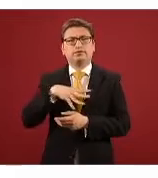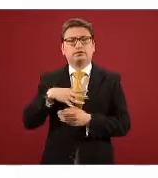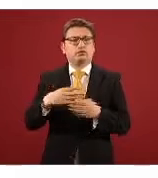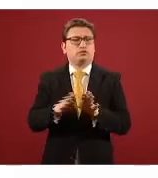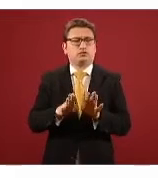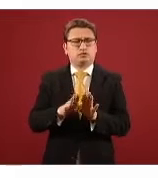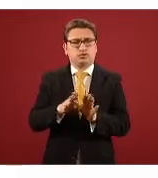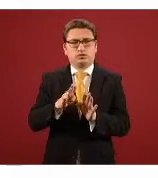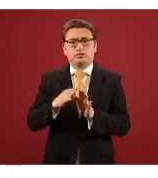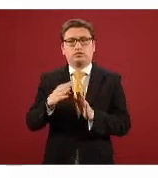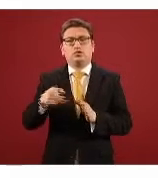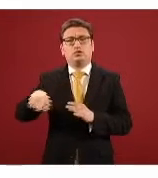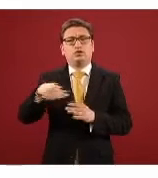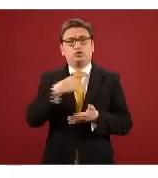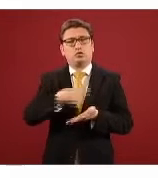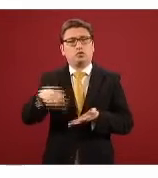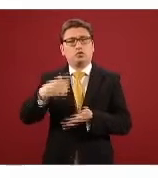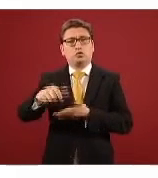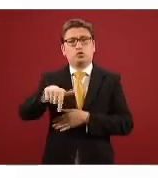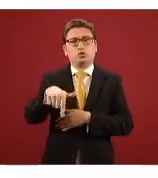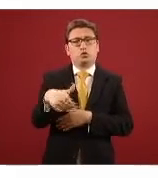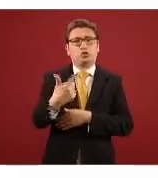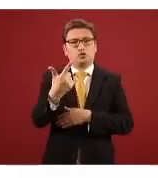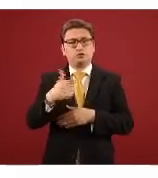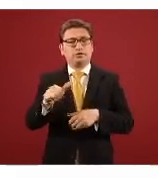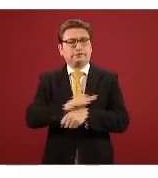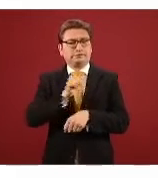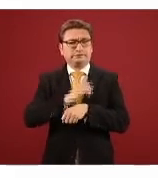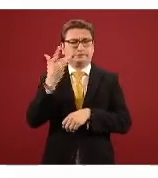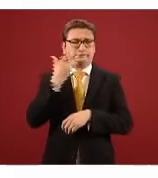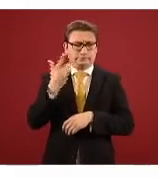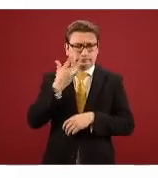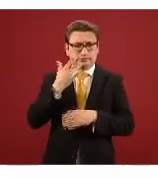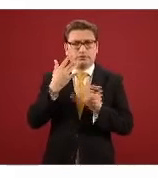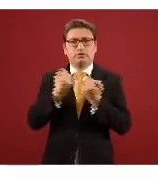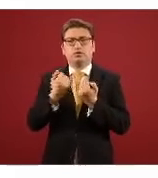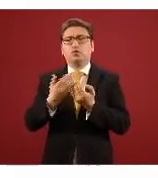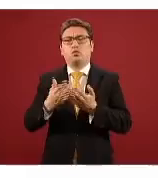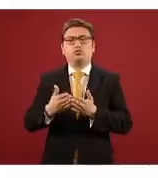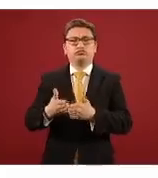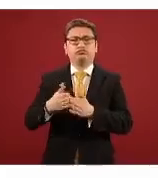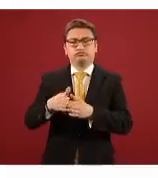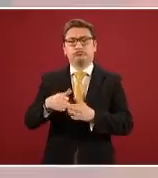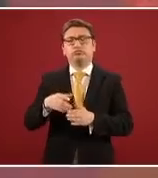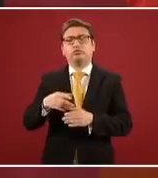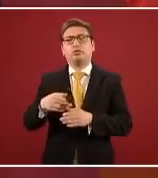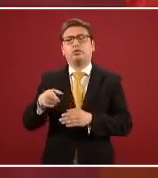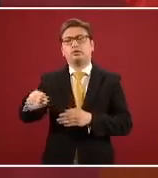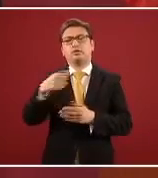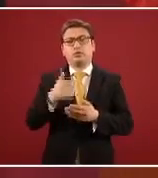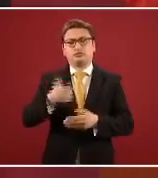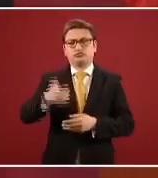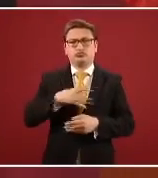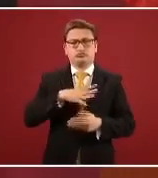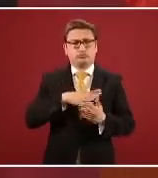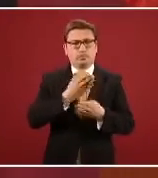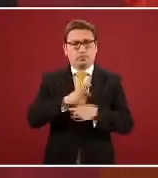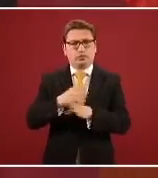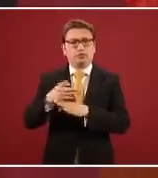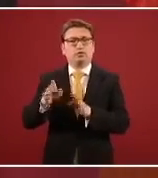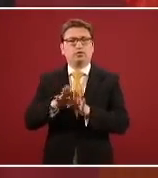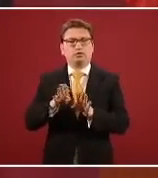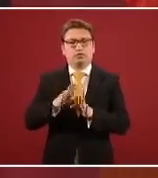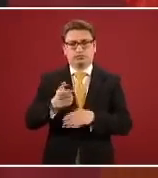otras cosas, de 12 vehículos de lujo, un jet ski, además de mantener cuentas con recursos tanto